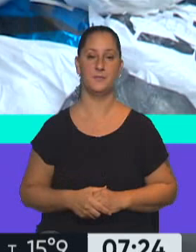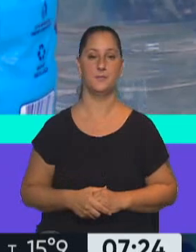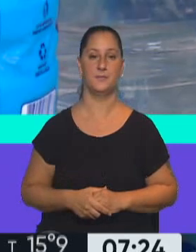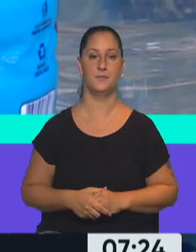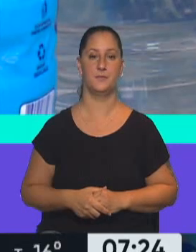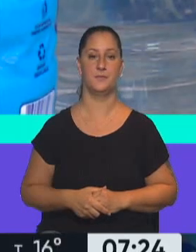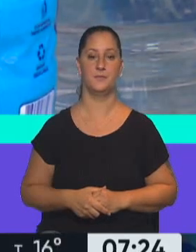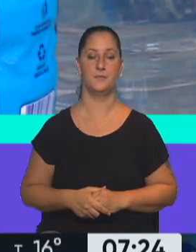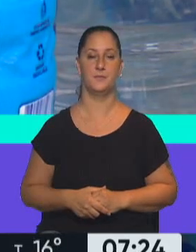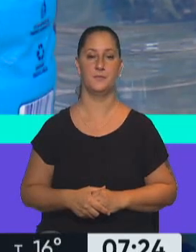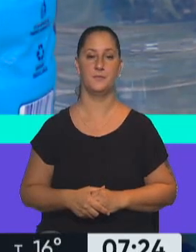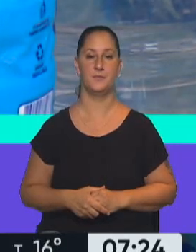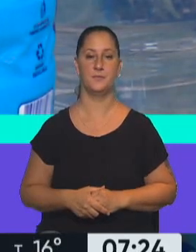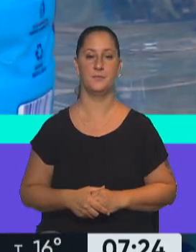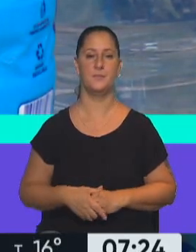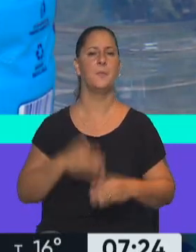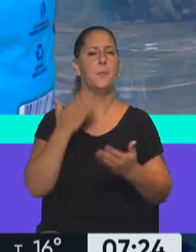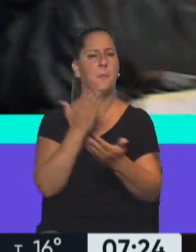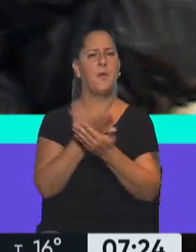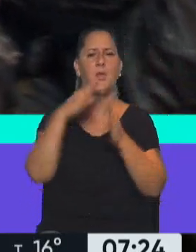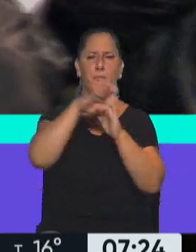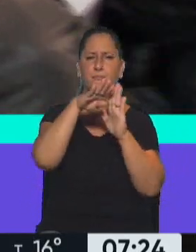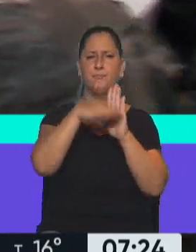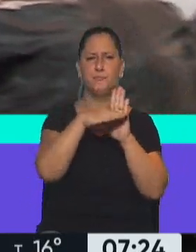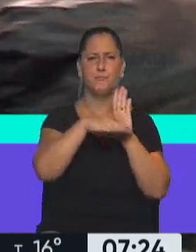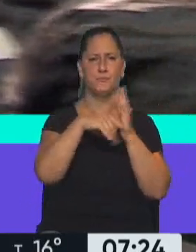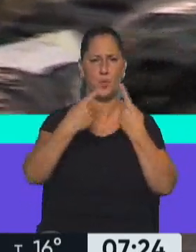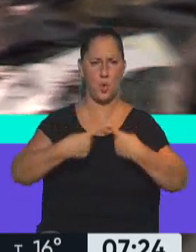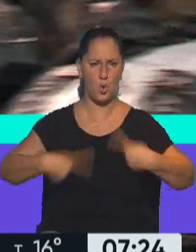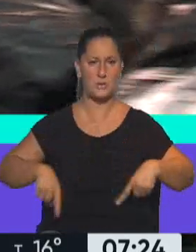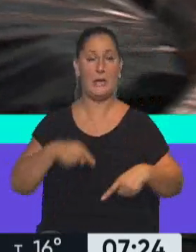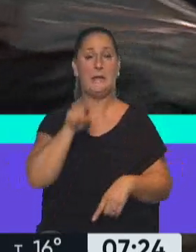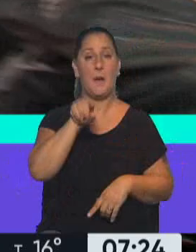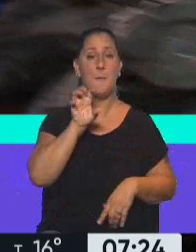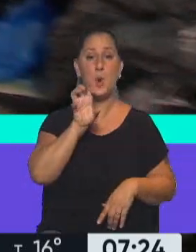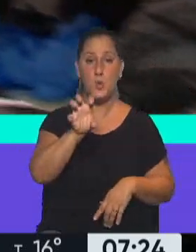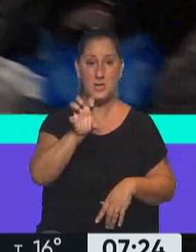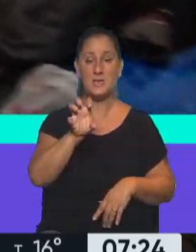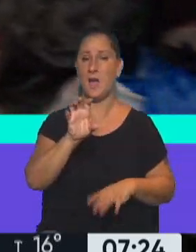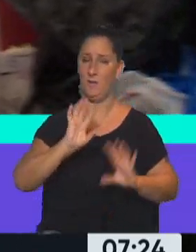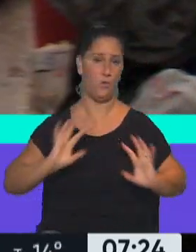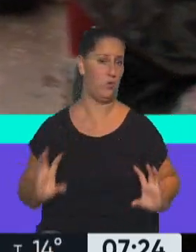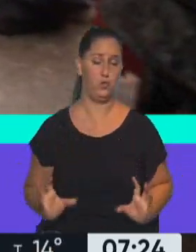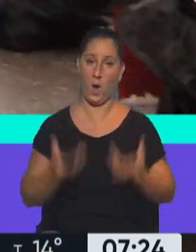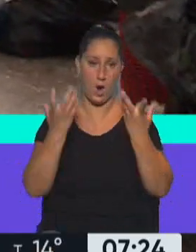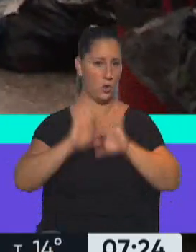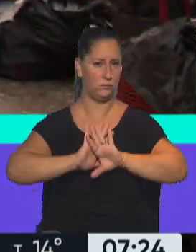Se están pidiendo muchísimas cosas. Estamos hablando de una provincia que está en llamas.